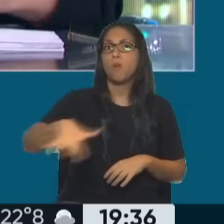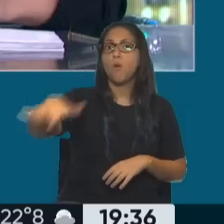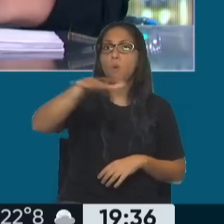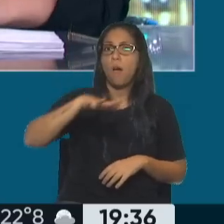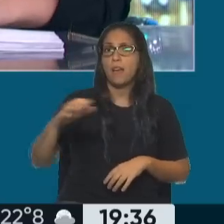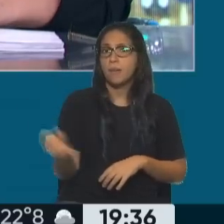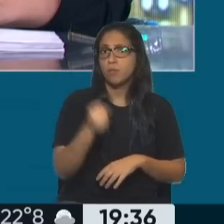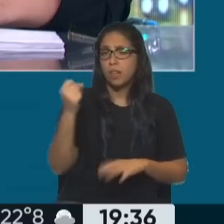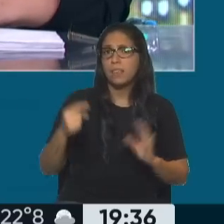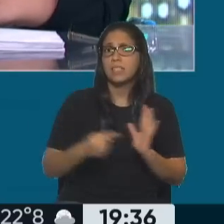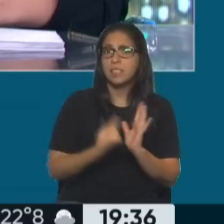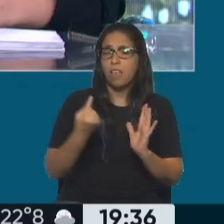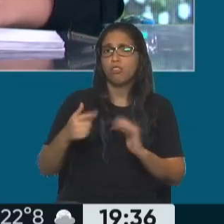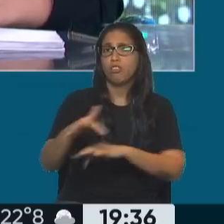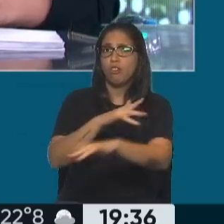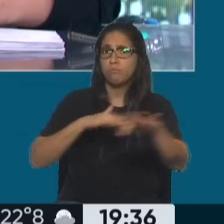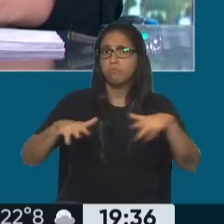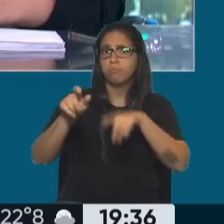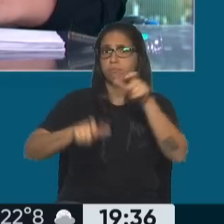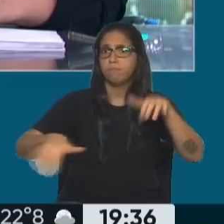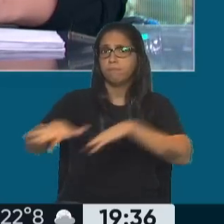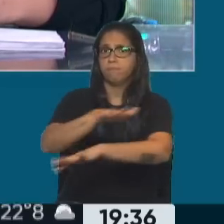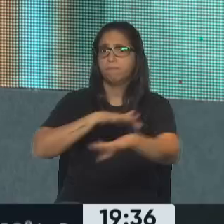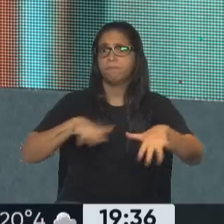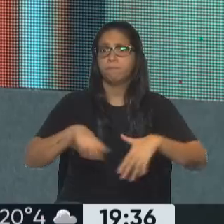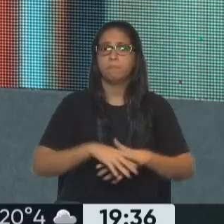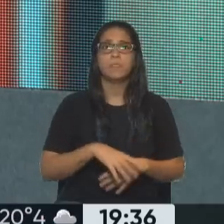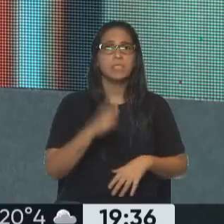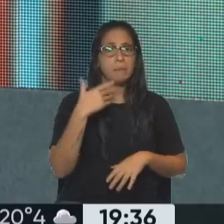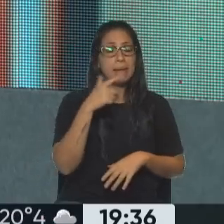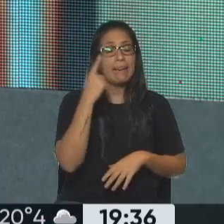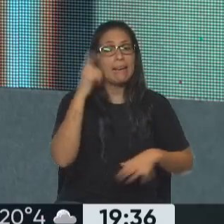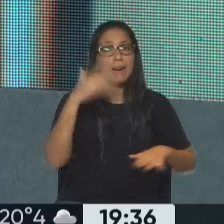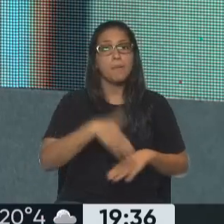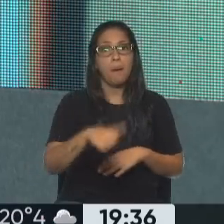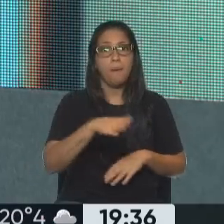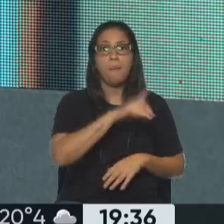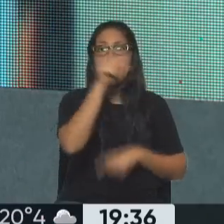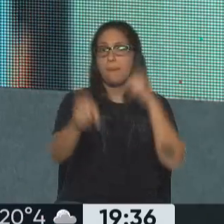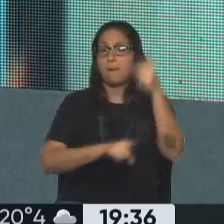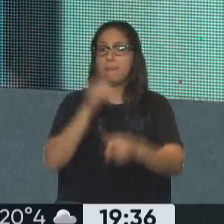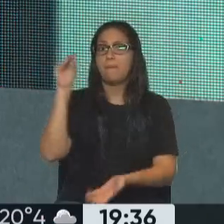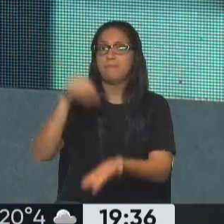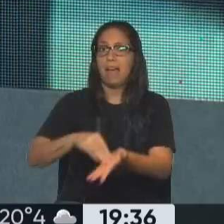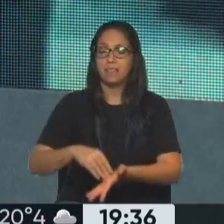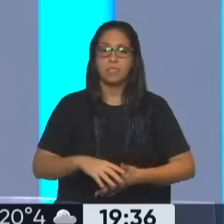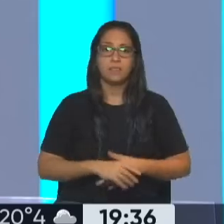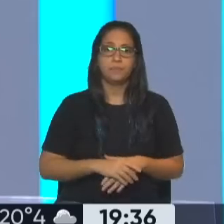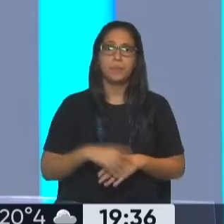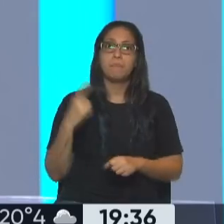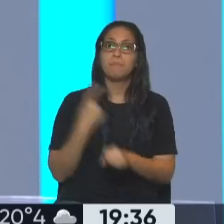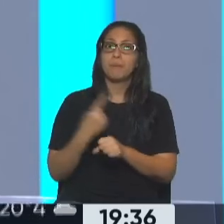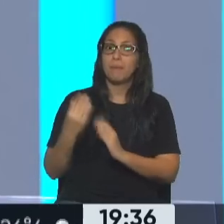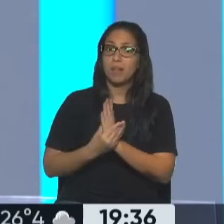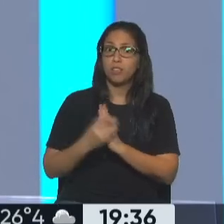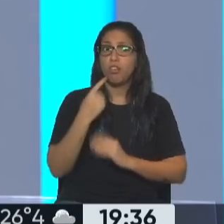centrales, bueno, con respecto o para evitar más lanzamientos de misiles. La versión de Israel. De Israel. Hasta el momento. Desde el Líbano, el primer ministro